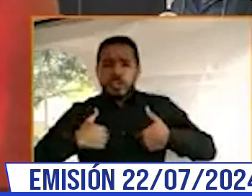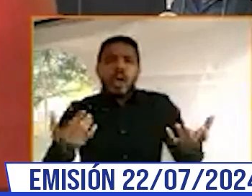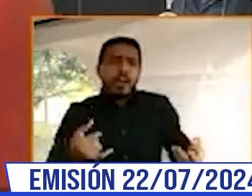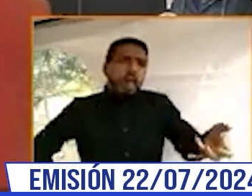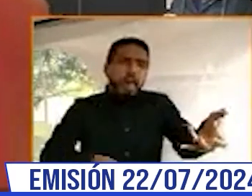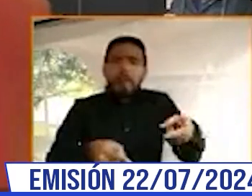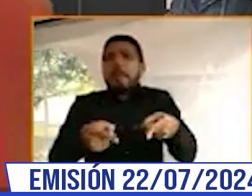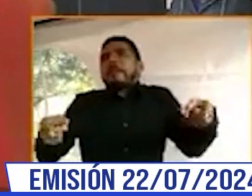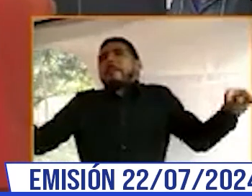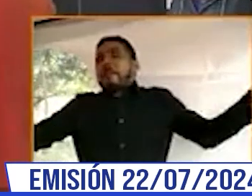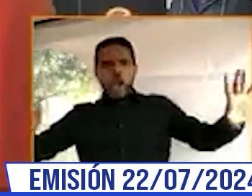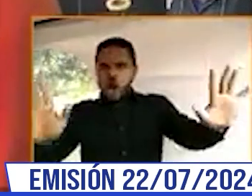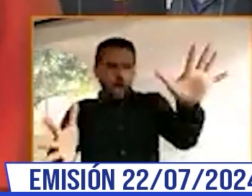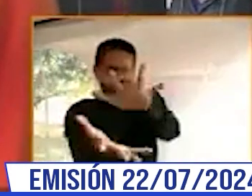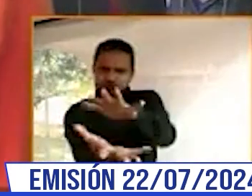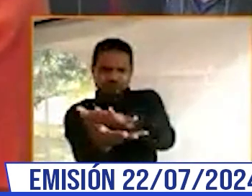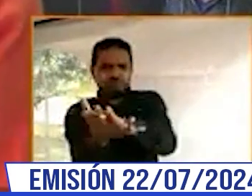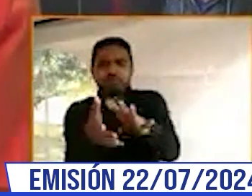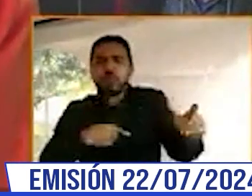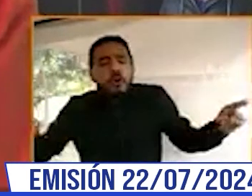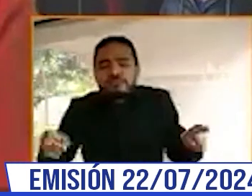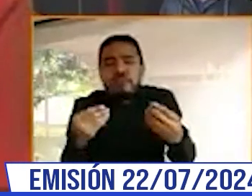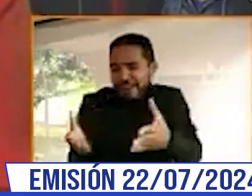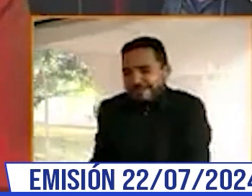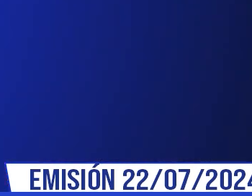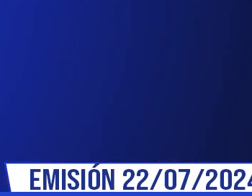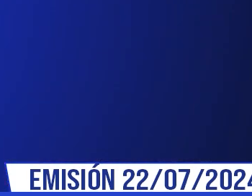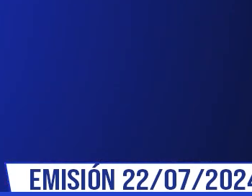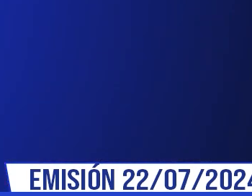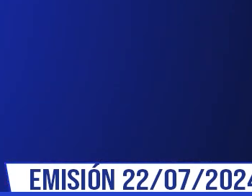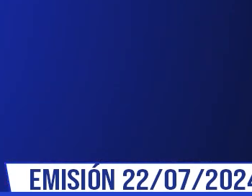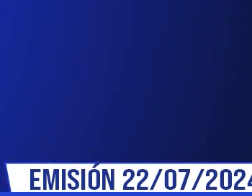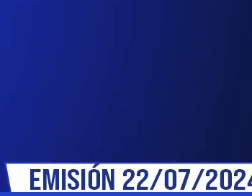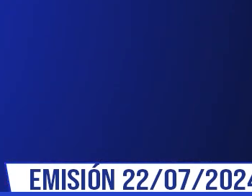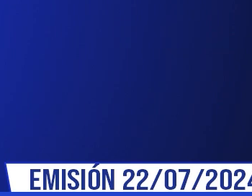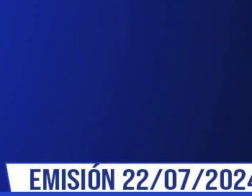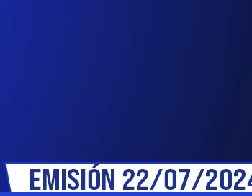para darle paso a las actividades culturales, a nuestra artista invitada,